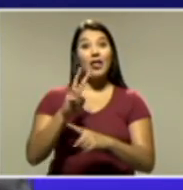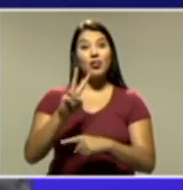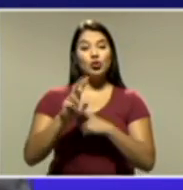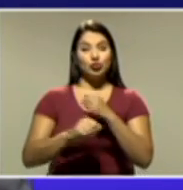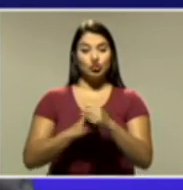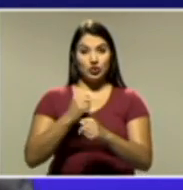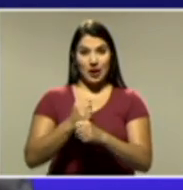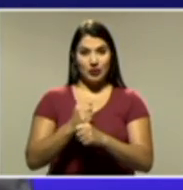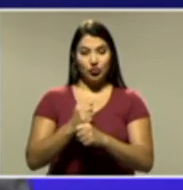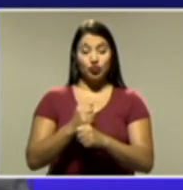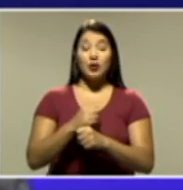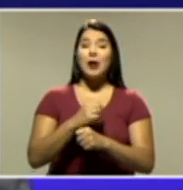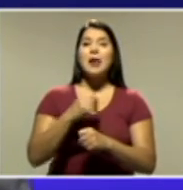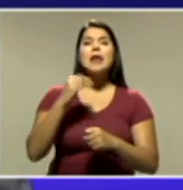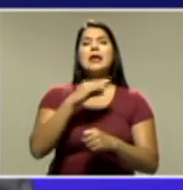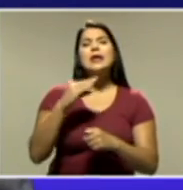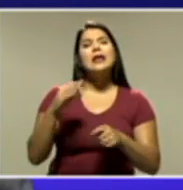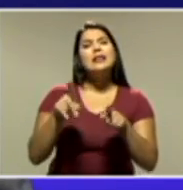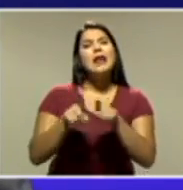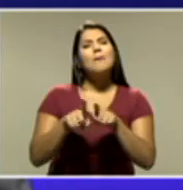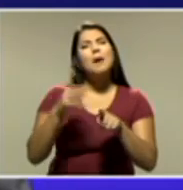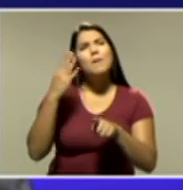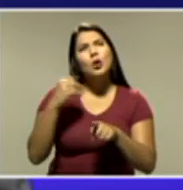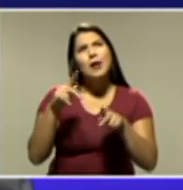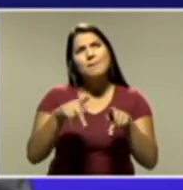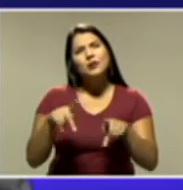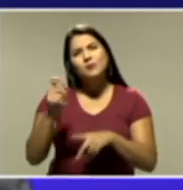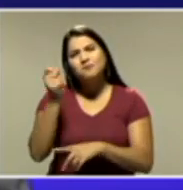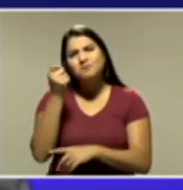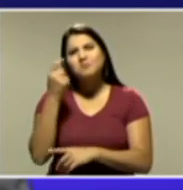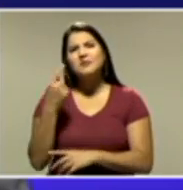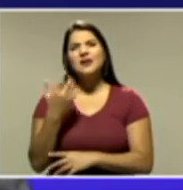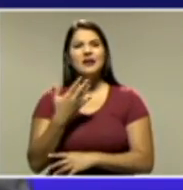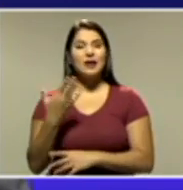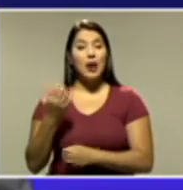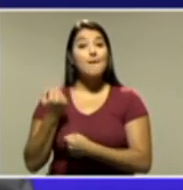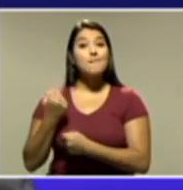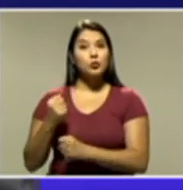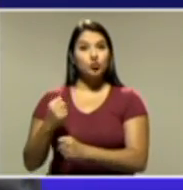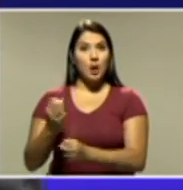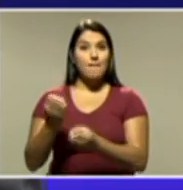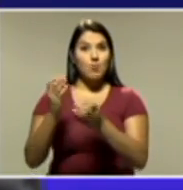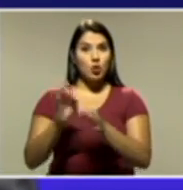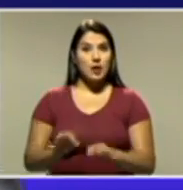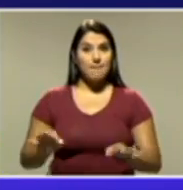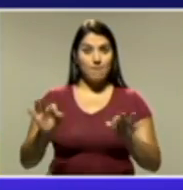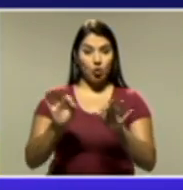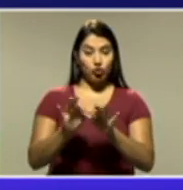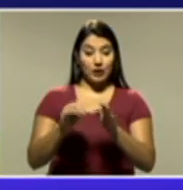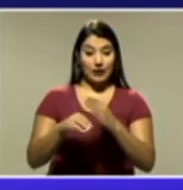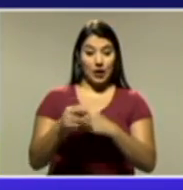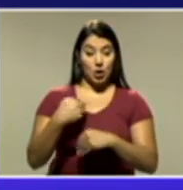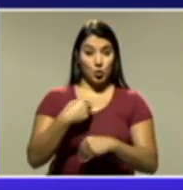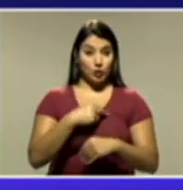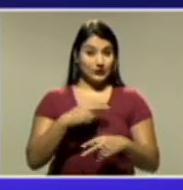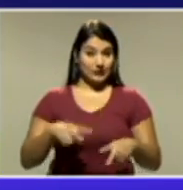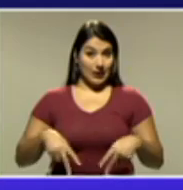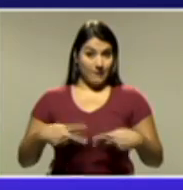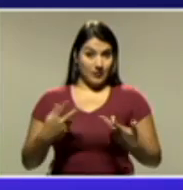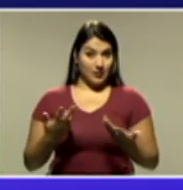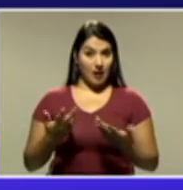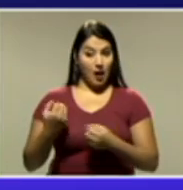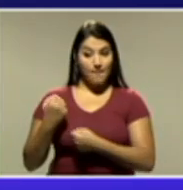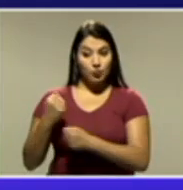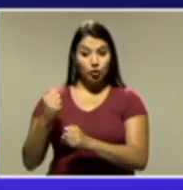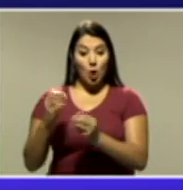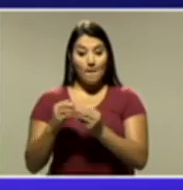calando ese convencimiento de que las municipalidades son importantes en nuestras condiciones de vida, en lo más inmediato, que son los